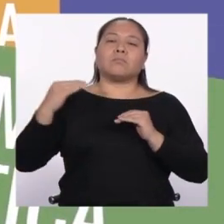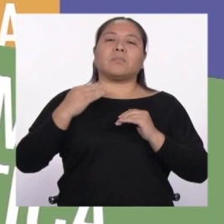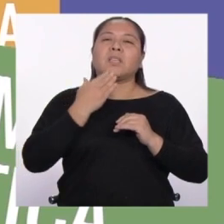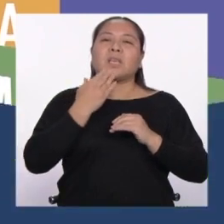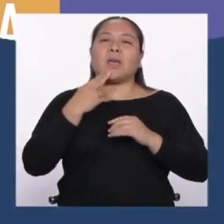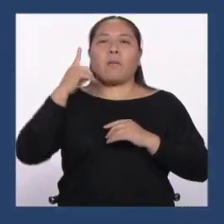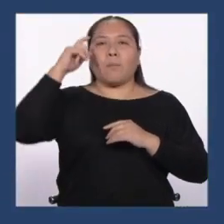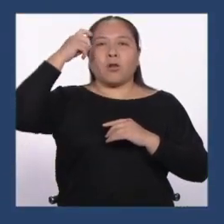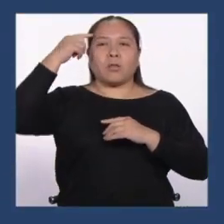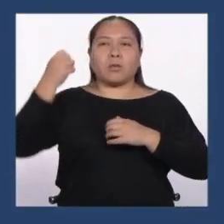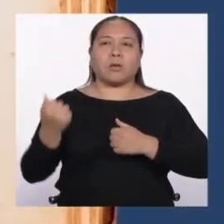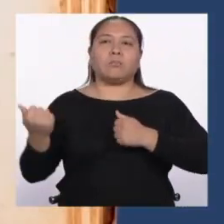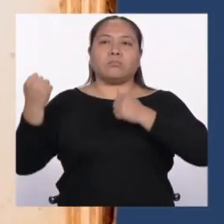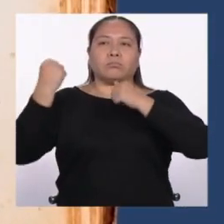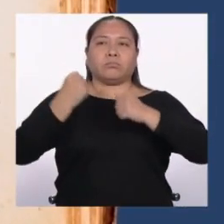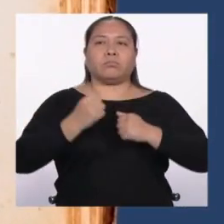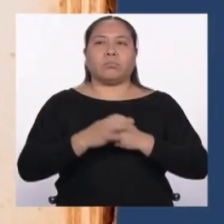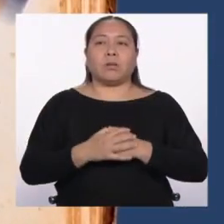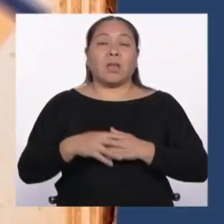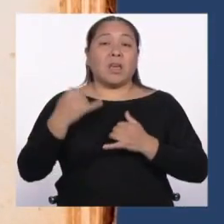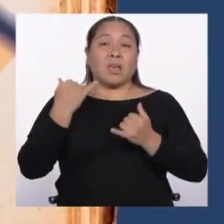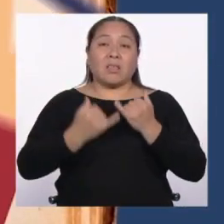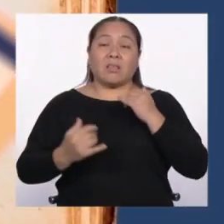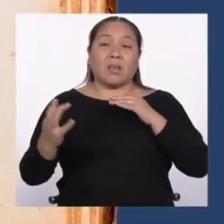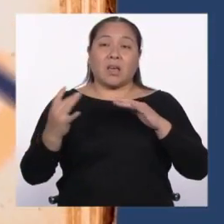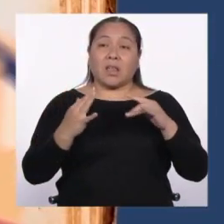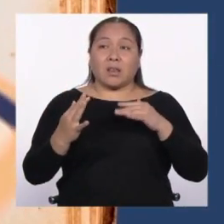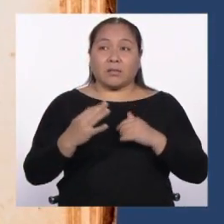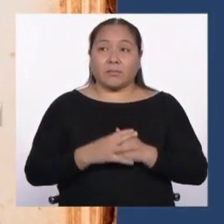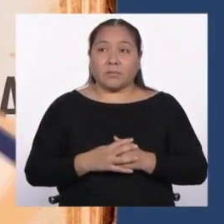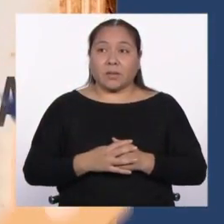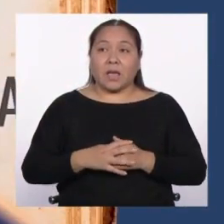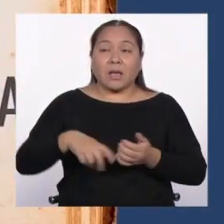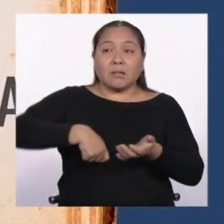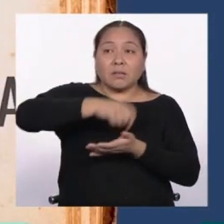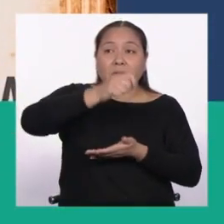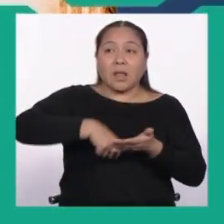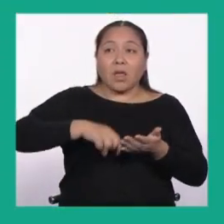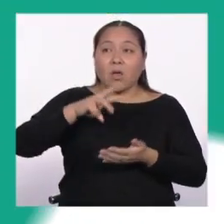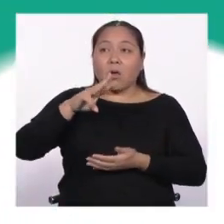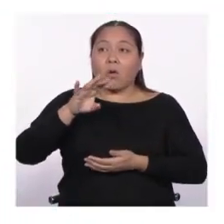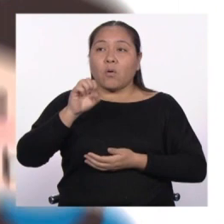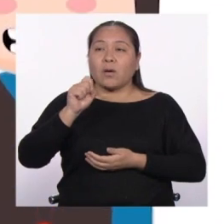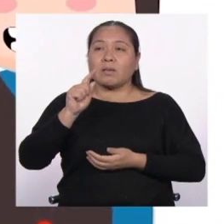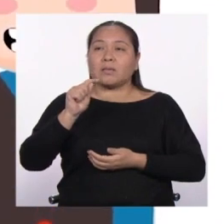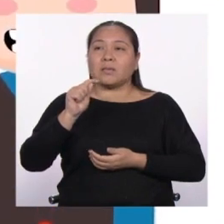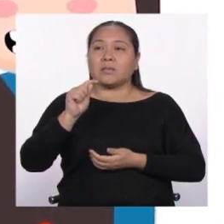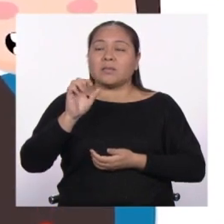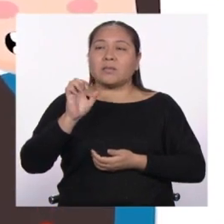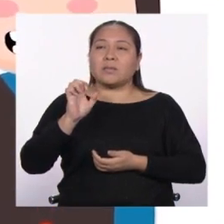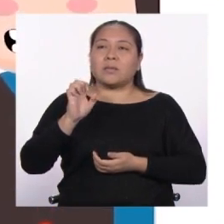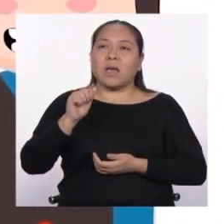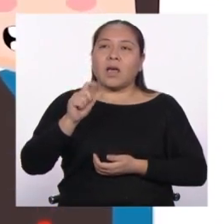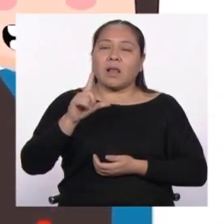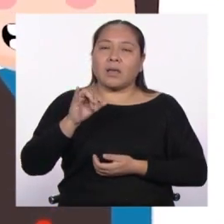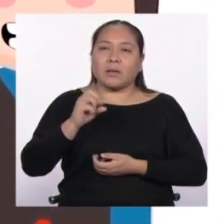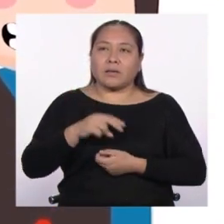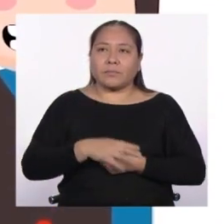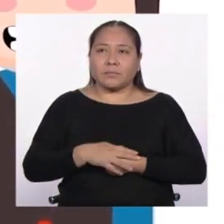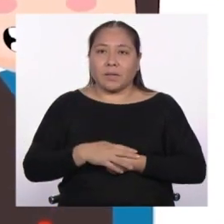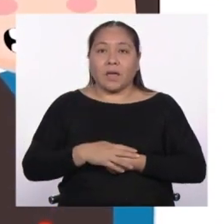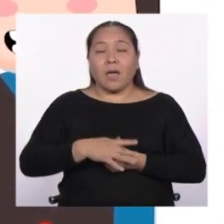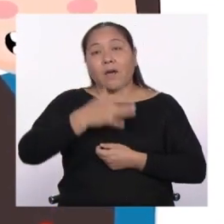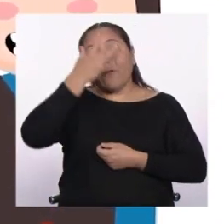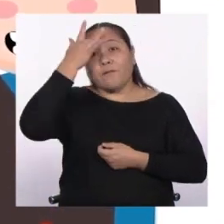continente. La guerra terminó con el Tratado de Paz de Westfalia, donde Francia terminó siendo visto como el